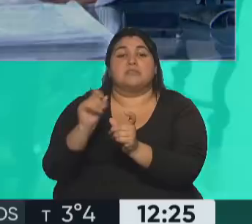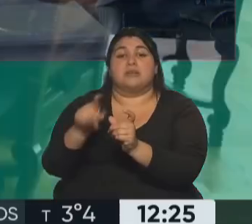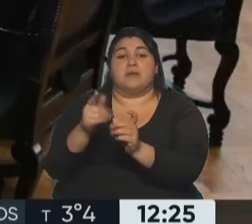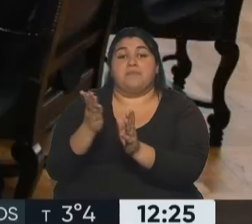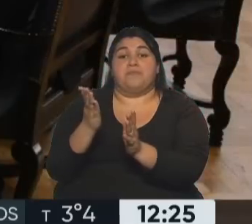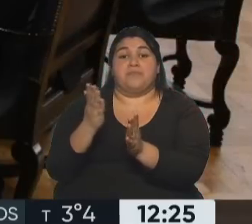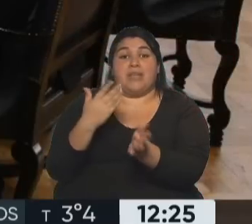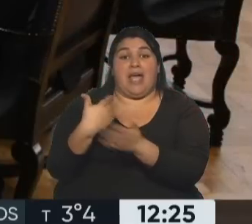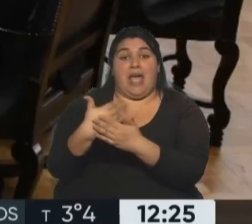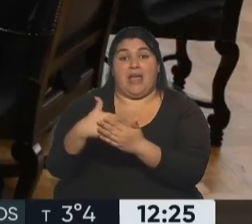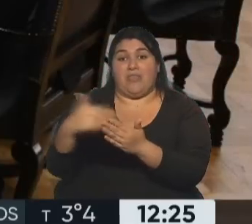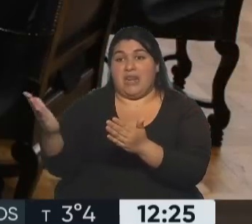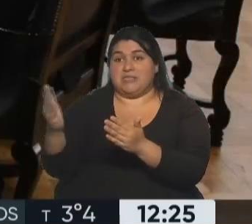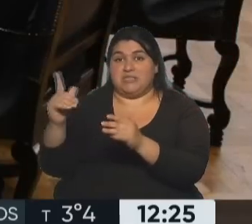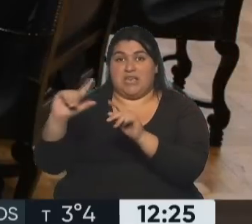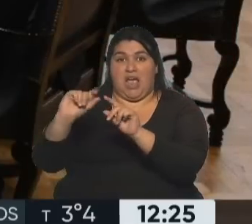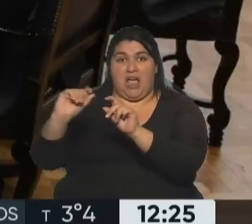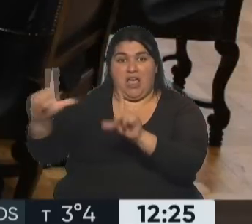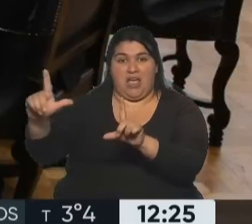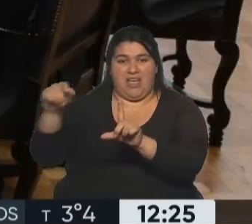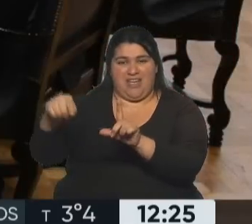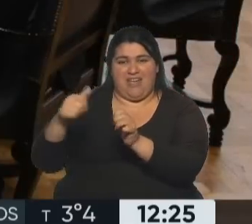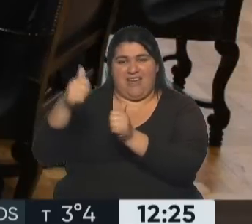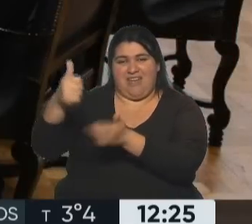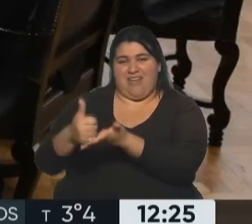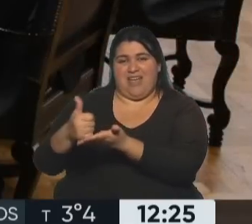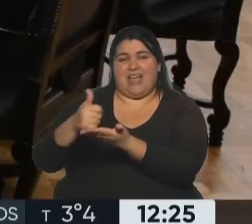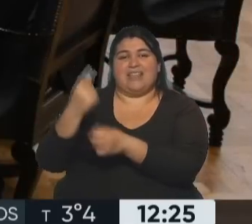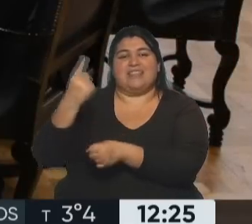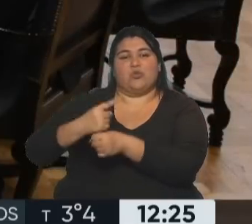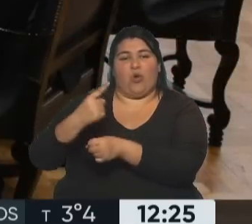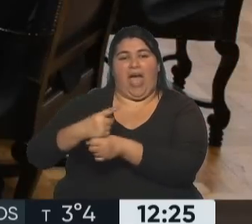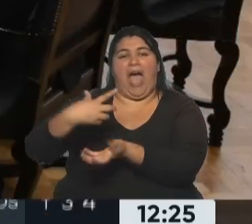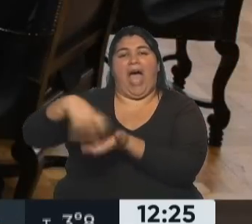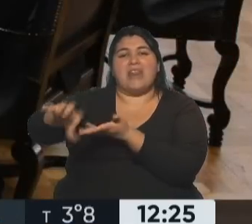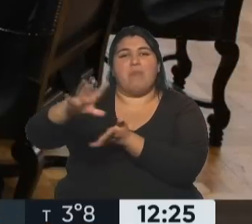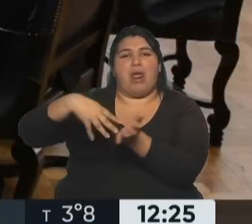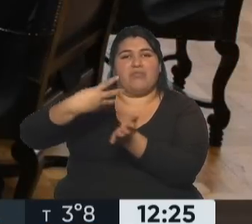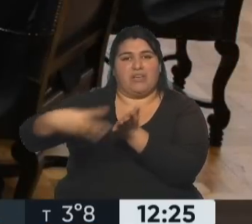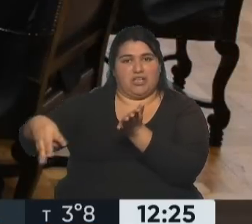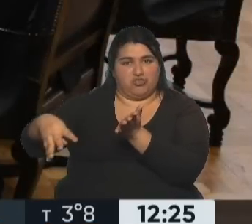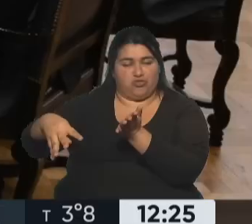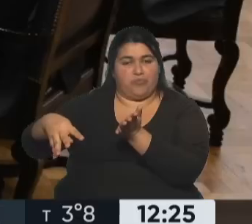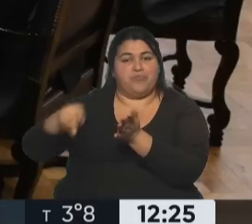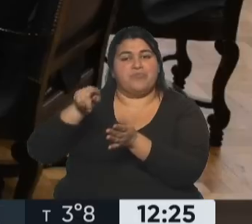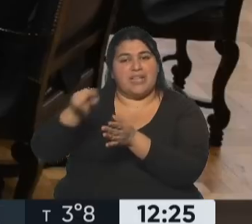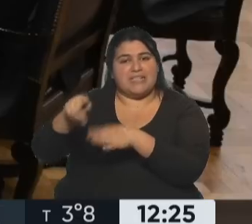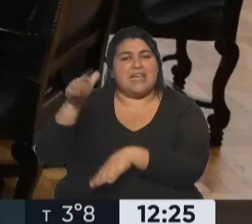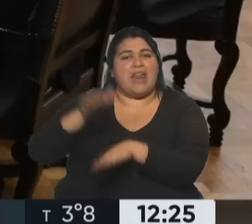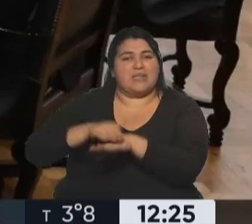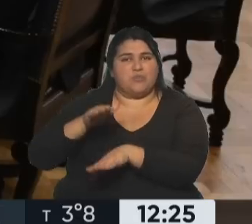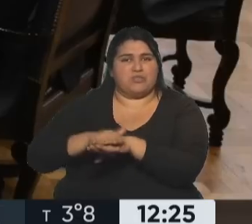derecha la que va a ser la titular del área de planificación que va a ser la encargada